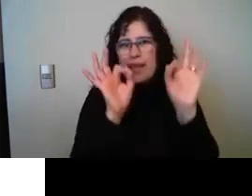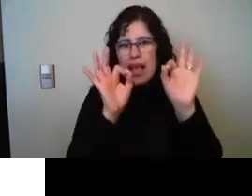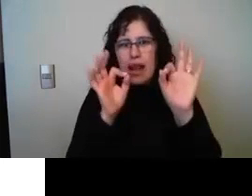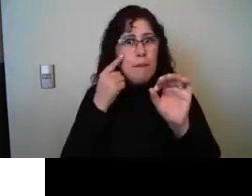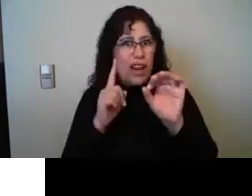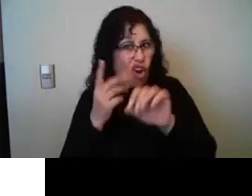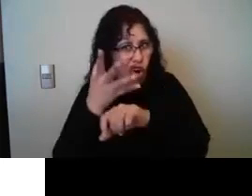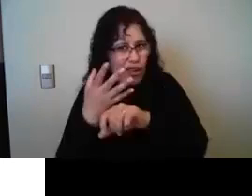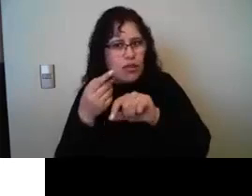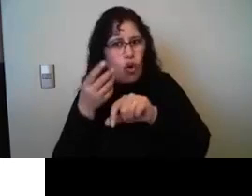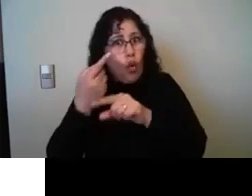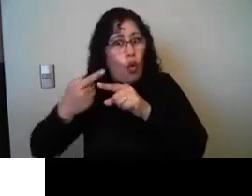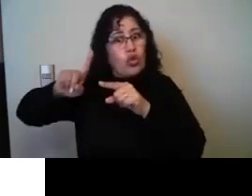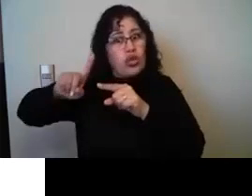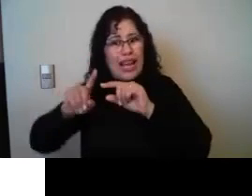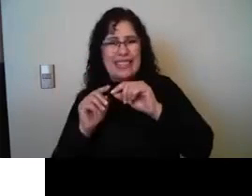que son